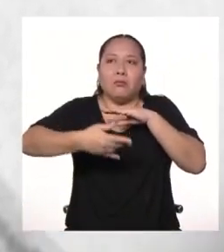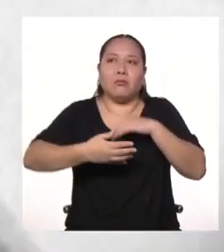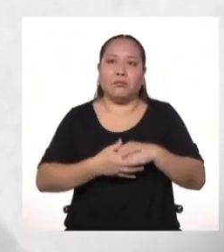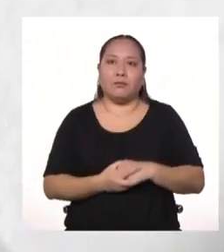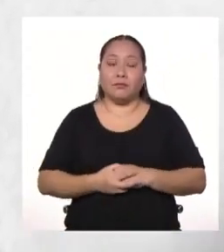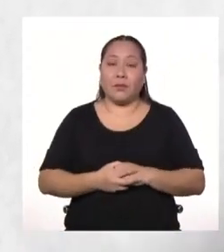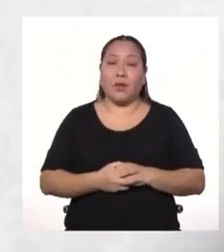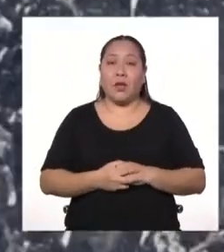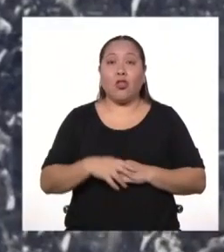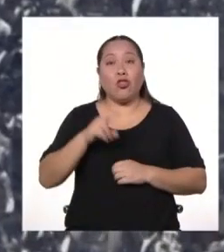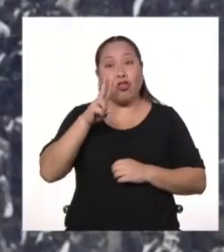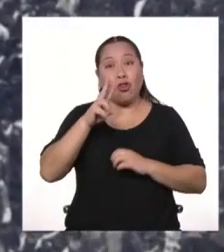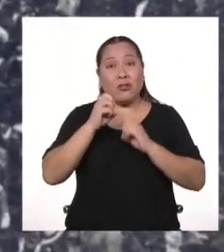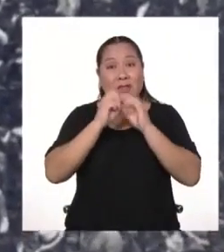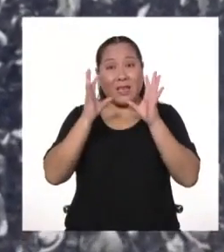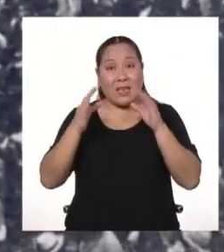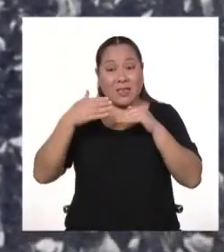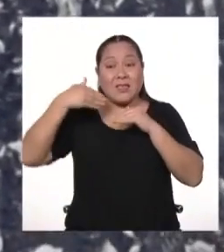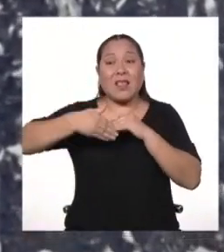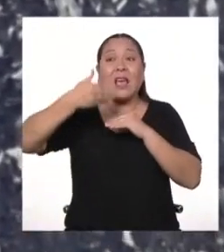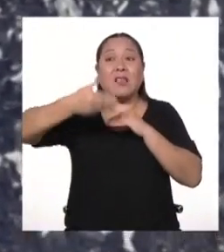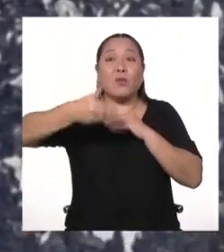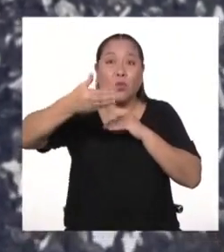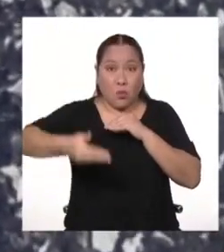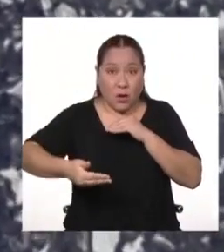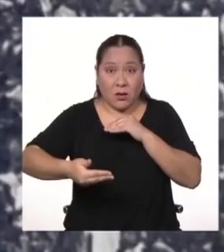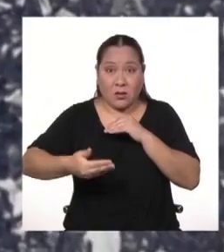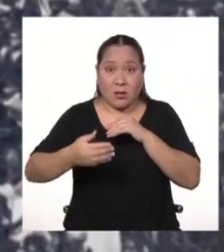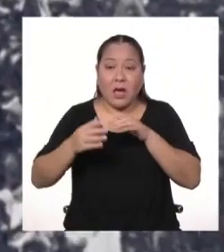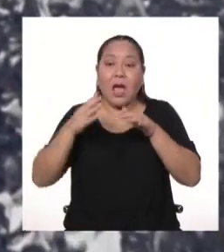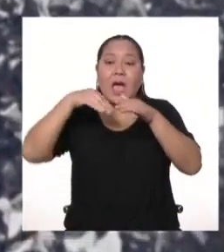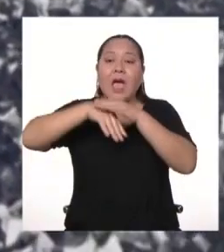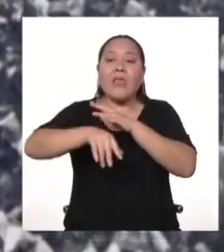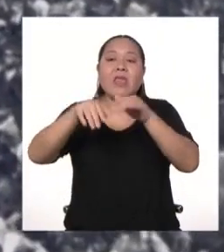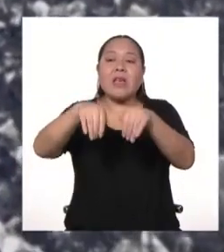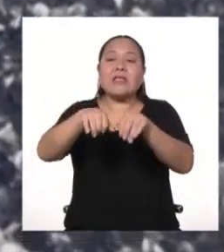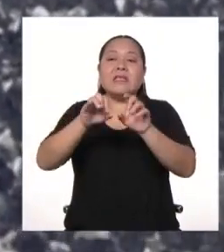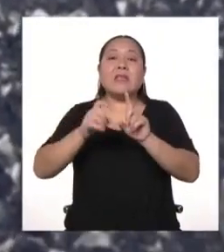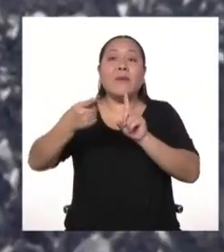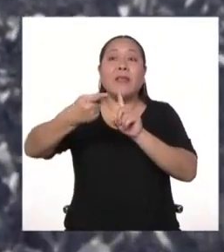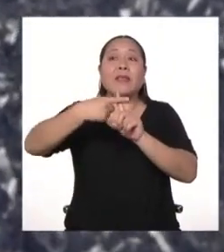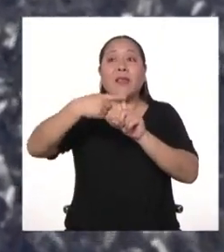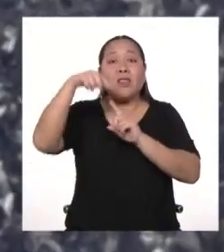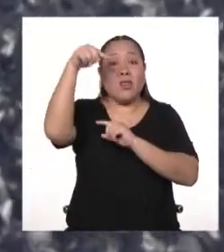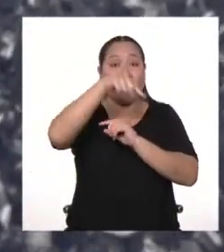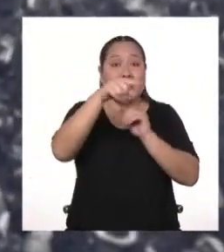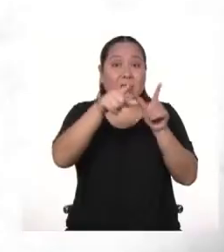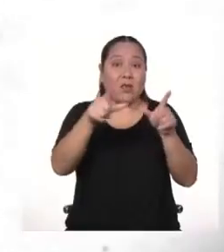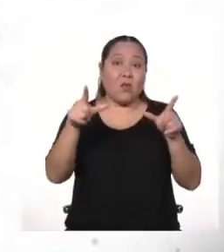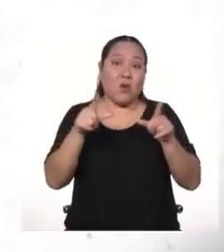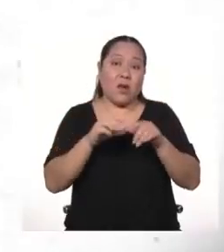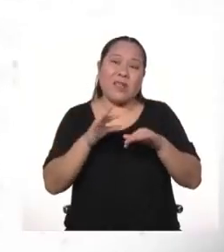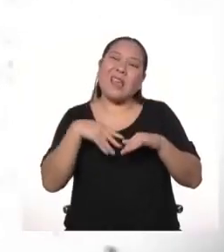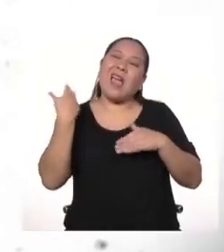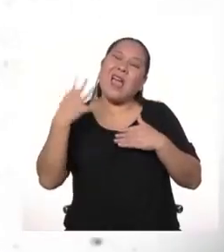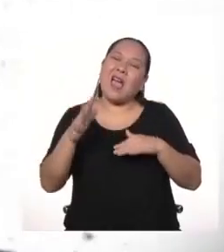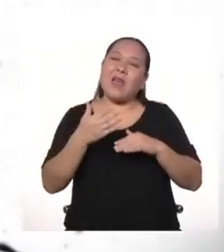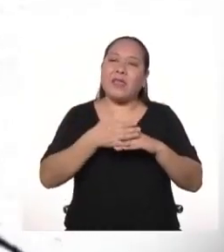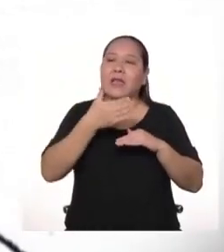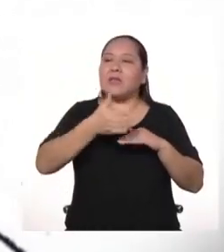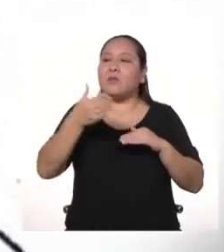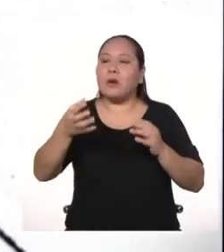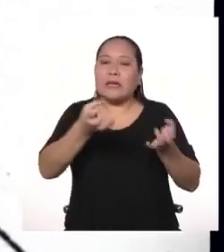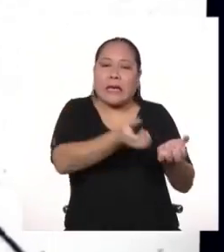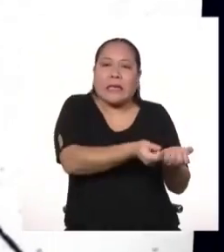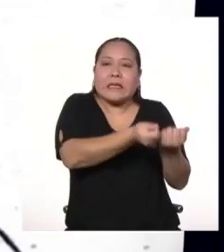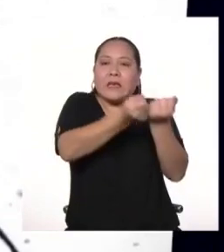Dos días después, es enterrado provisionalmente en el cementerio de esa ciudad. Después, trasladarían sus